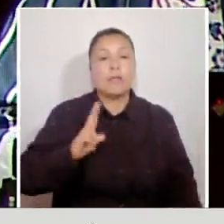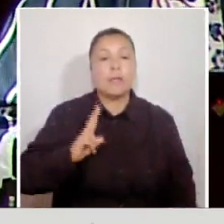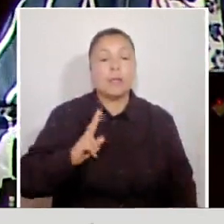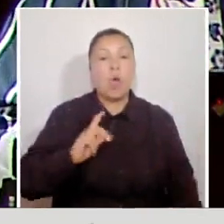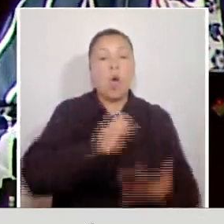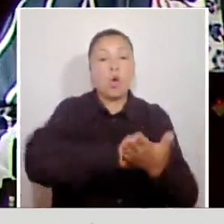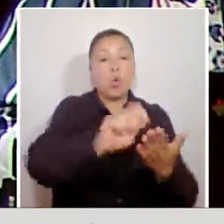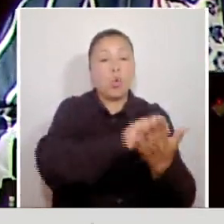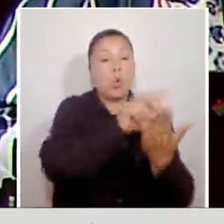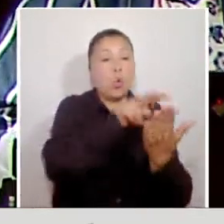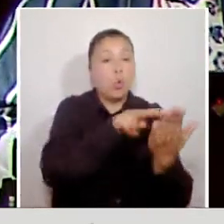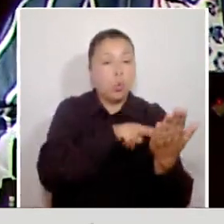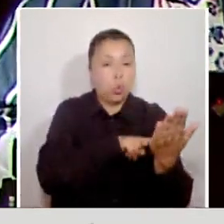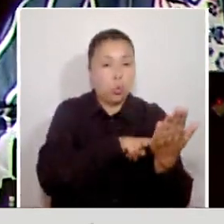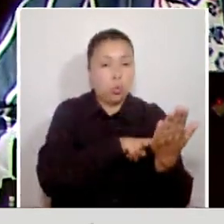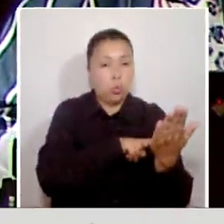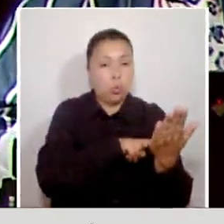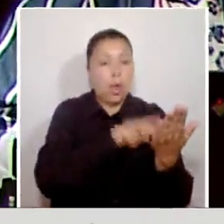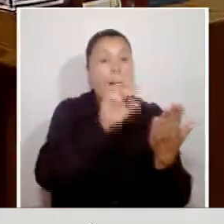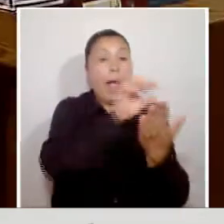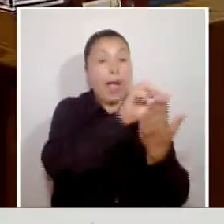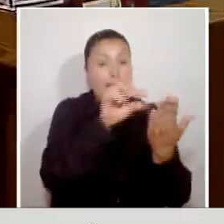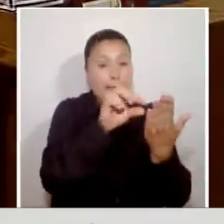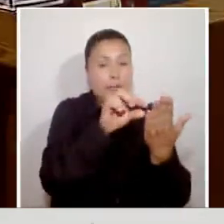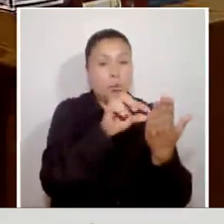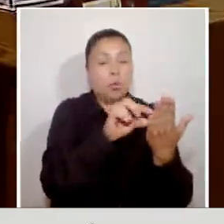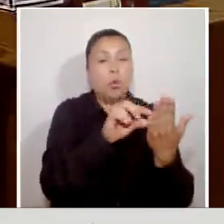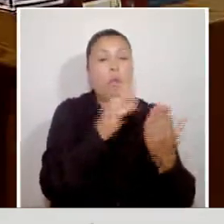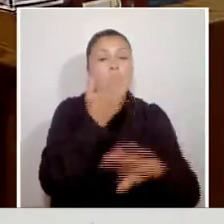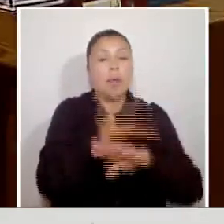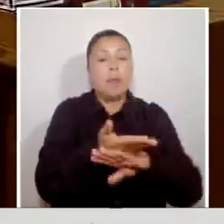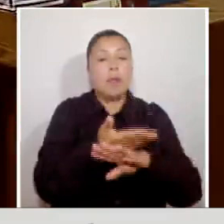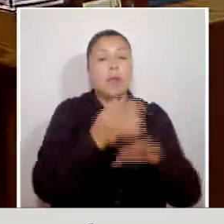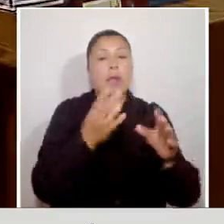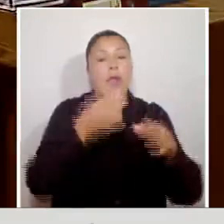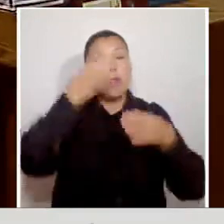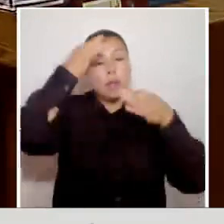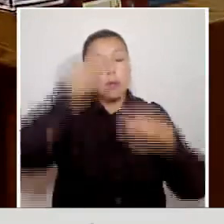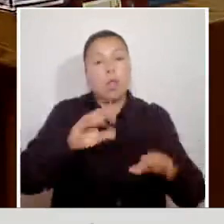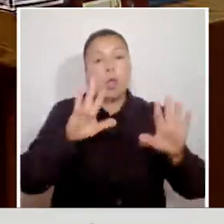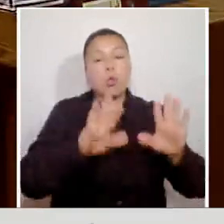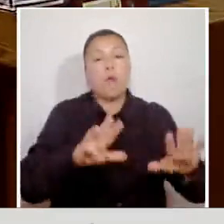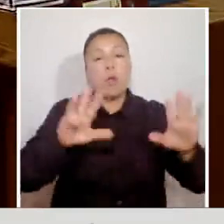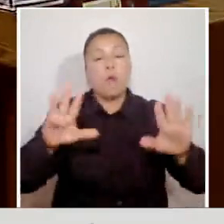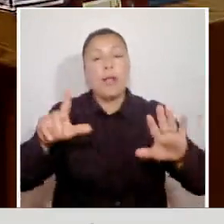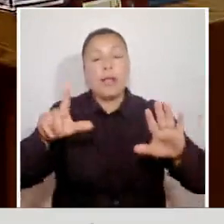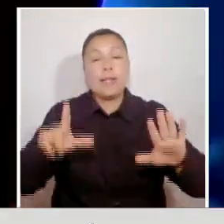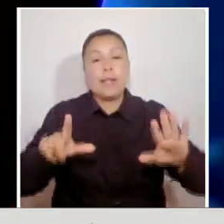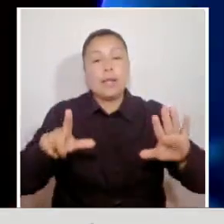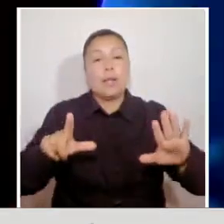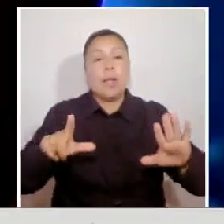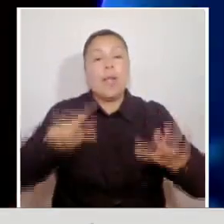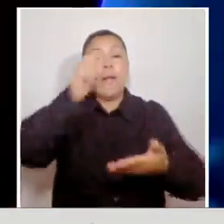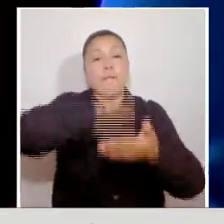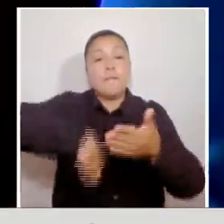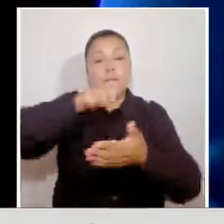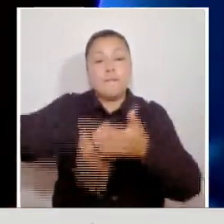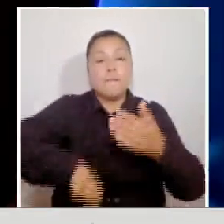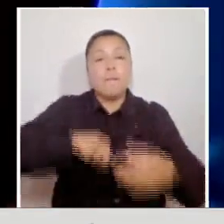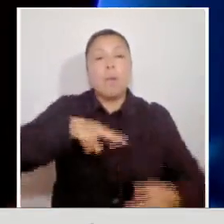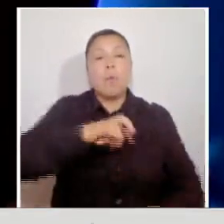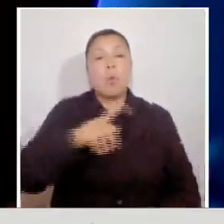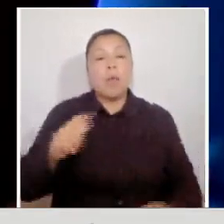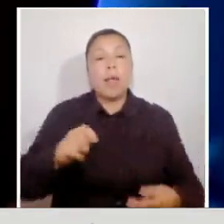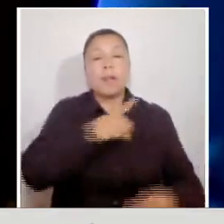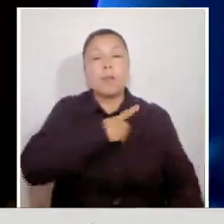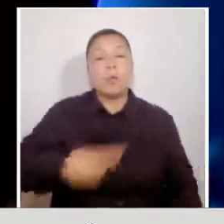hará lectura a su título la solicitud de resolución 997 firmada por Don Jaime mulet y las diputadas